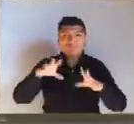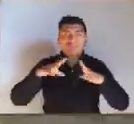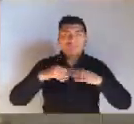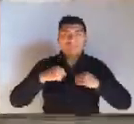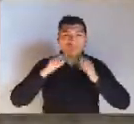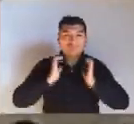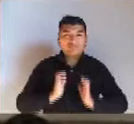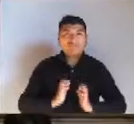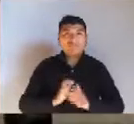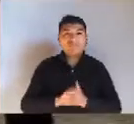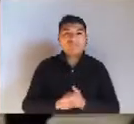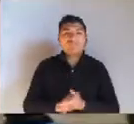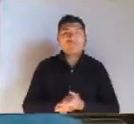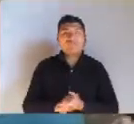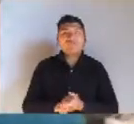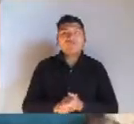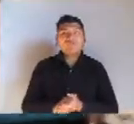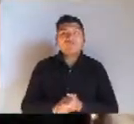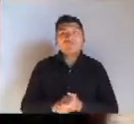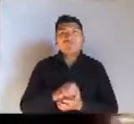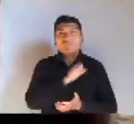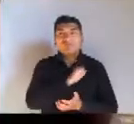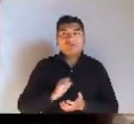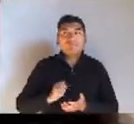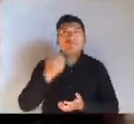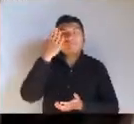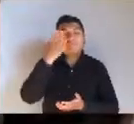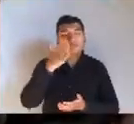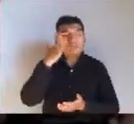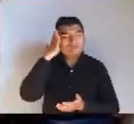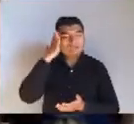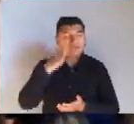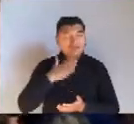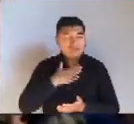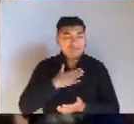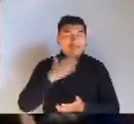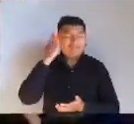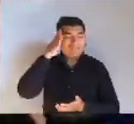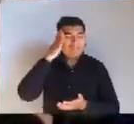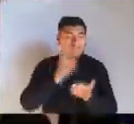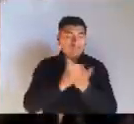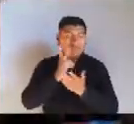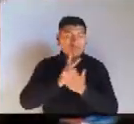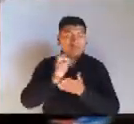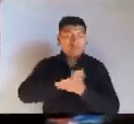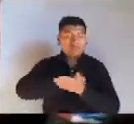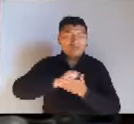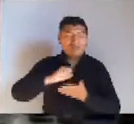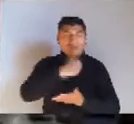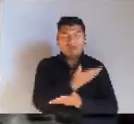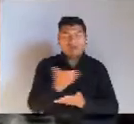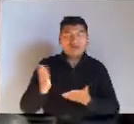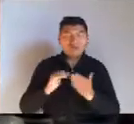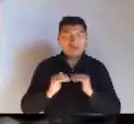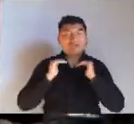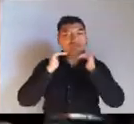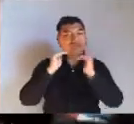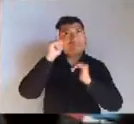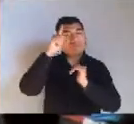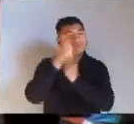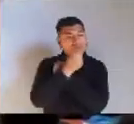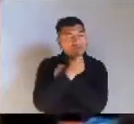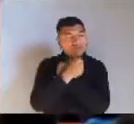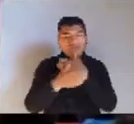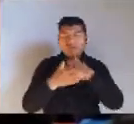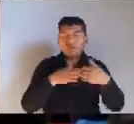de Cristo. Señor mío, sé que estás realmente presente en el Santísimo Sacramento del altar. Te amo sobre